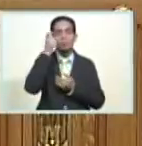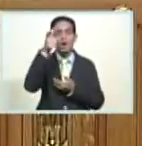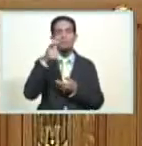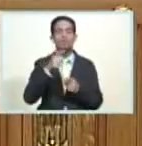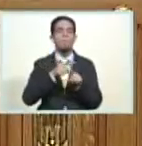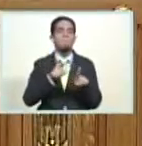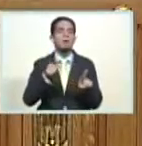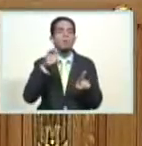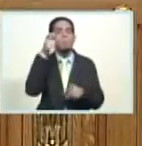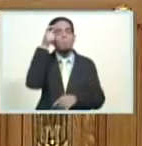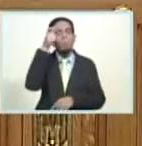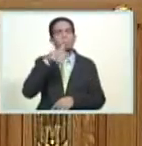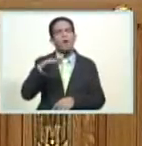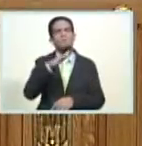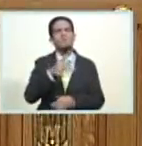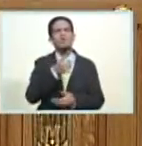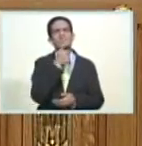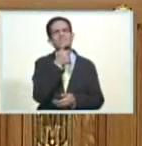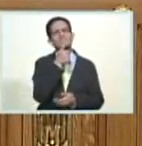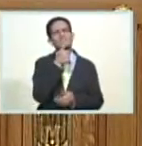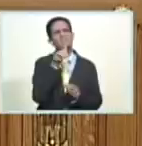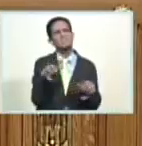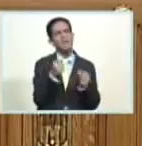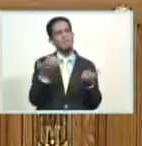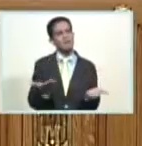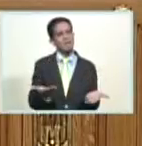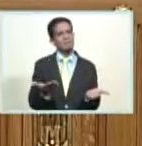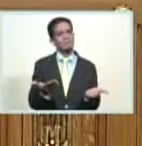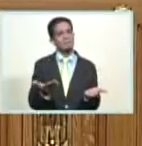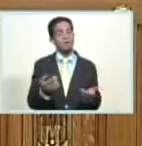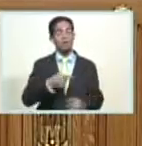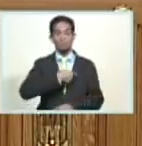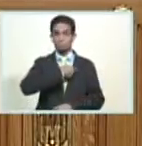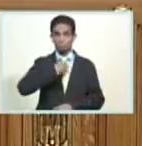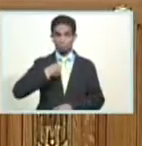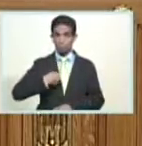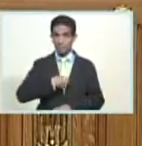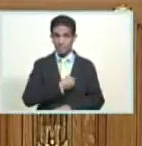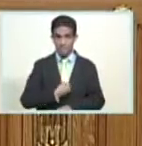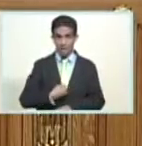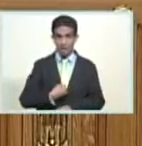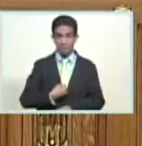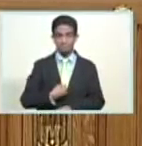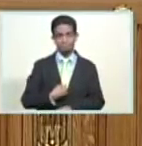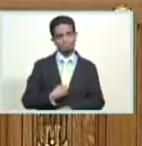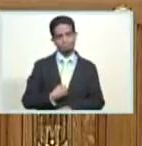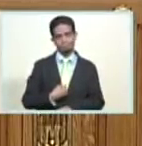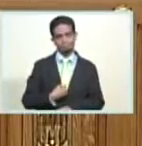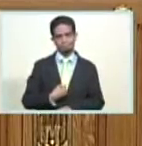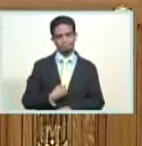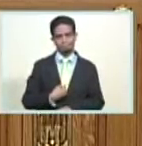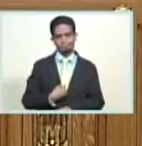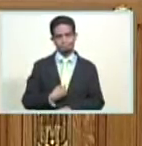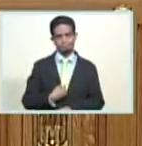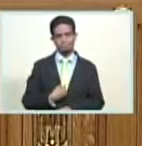pueblo, ¿quién va a salvar al pueblo? ¿Superman o Supernico?